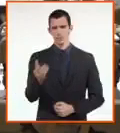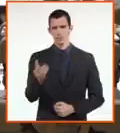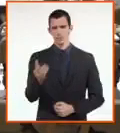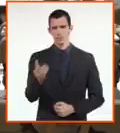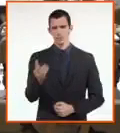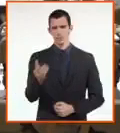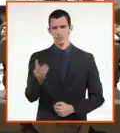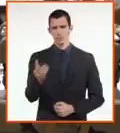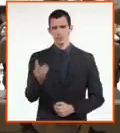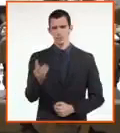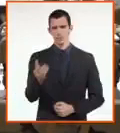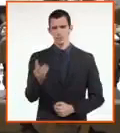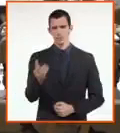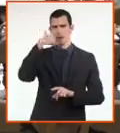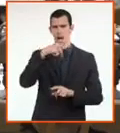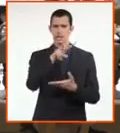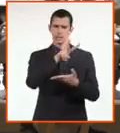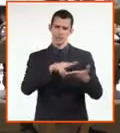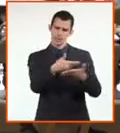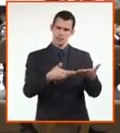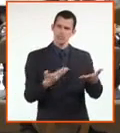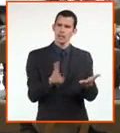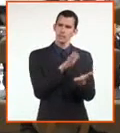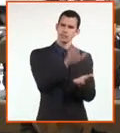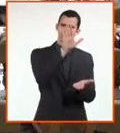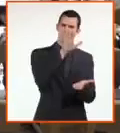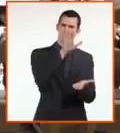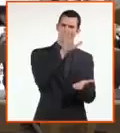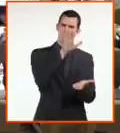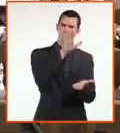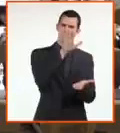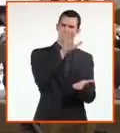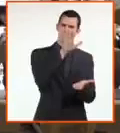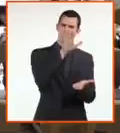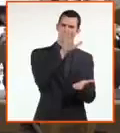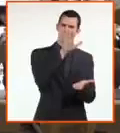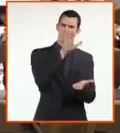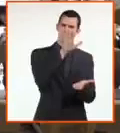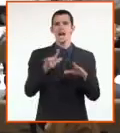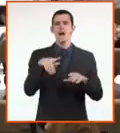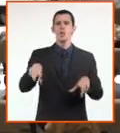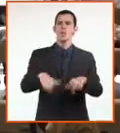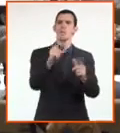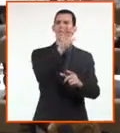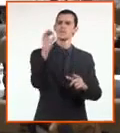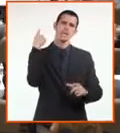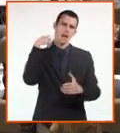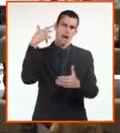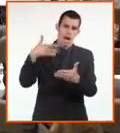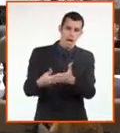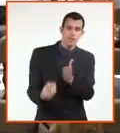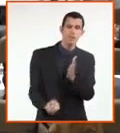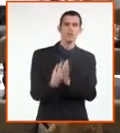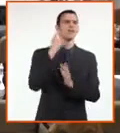nacional de la FEU, a dar lectura al juramento de lealtad de la generación del Centenario de la FEU a la Revolución Cubana y